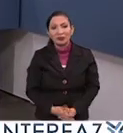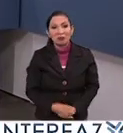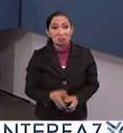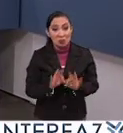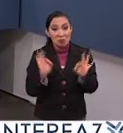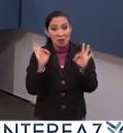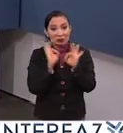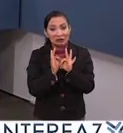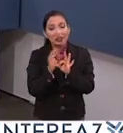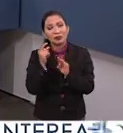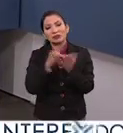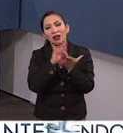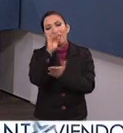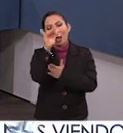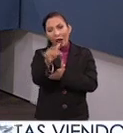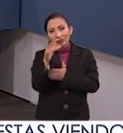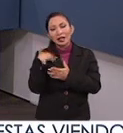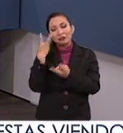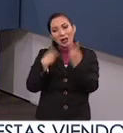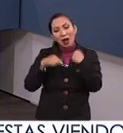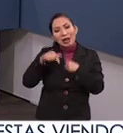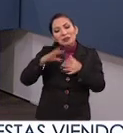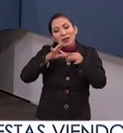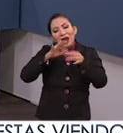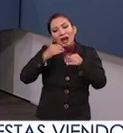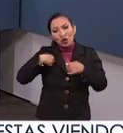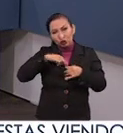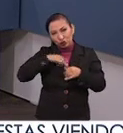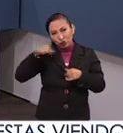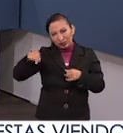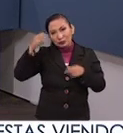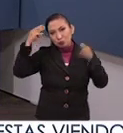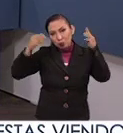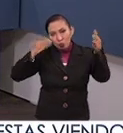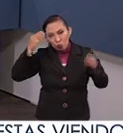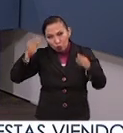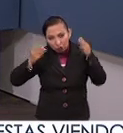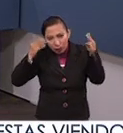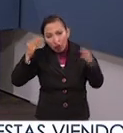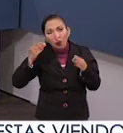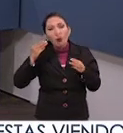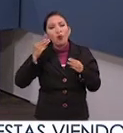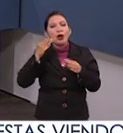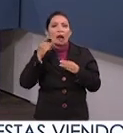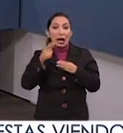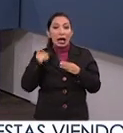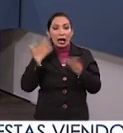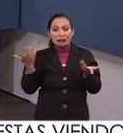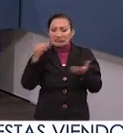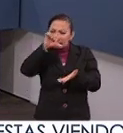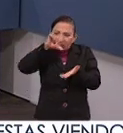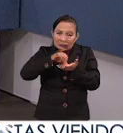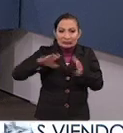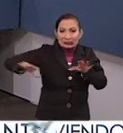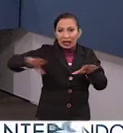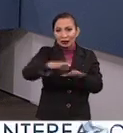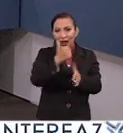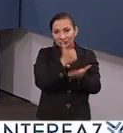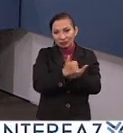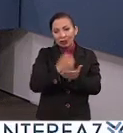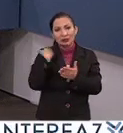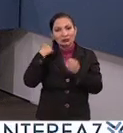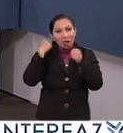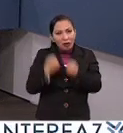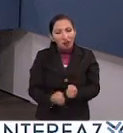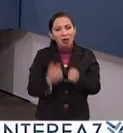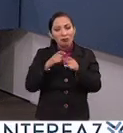muy importante, ¿no? Te agradecemos muchísimo que hayas venido a platicar con nosotros sobre este museo que está en el corazón de la ciudad y que seguramente va a